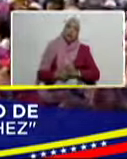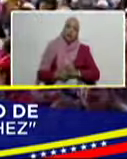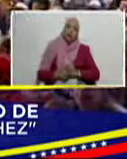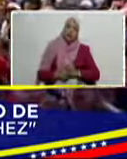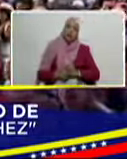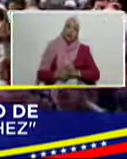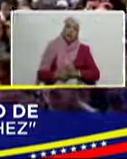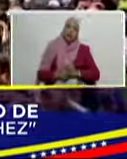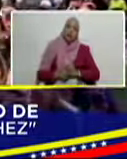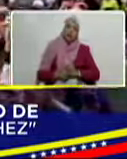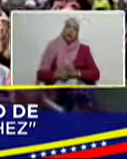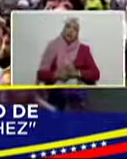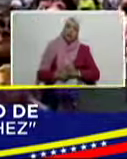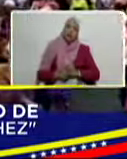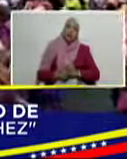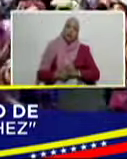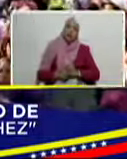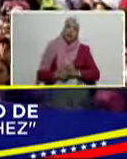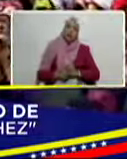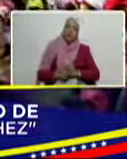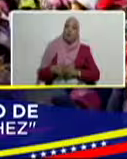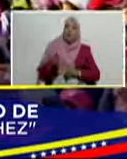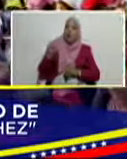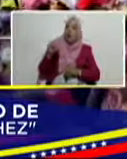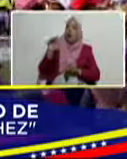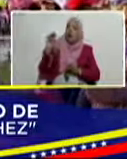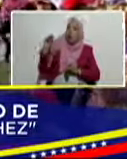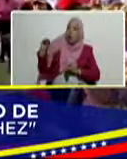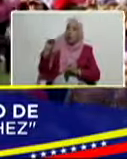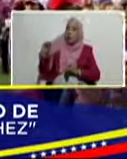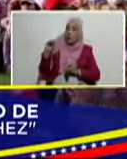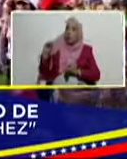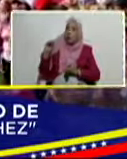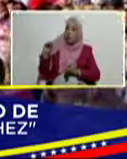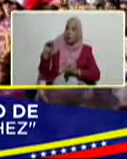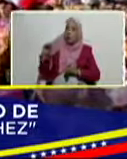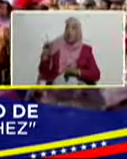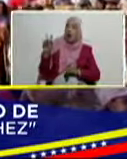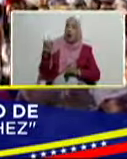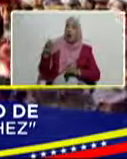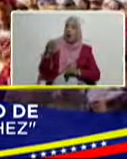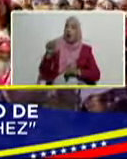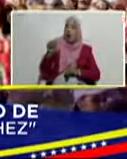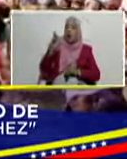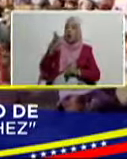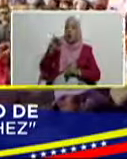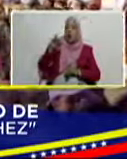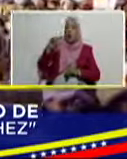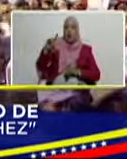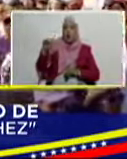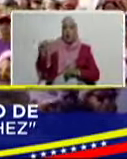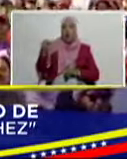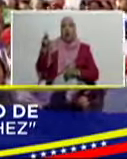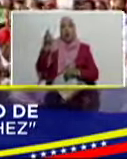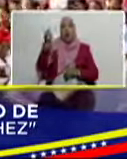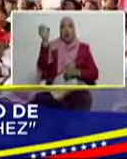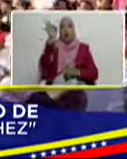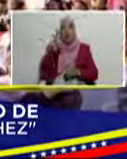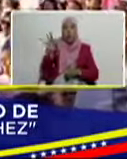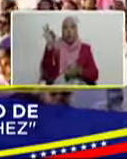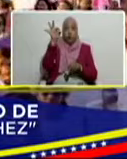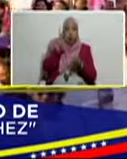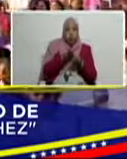Mira, Gabriela, necesito el repelente porque me están picando los mosquitos de que